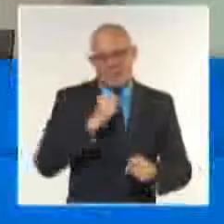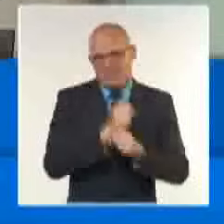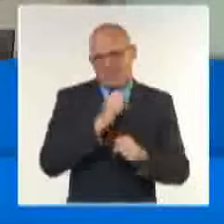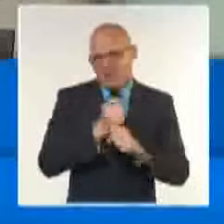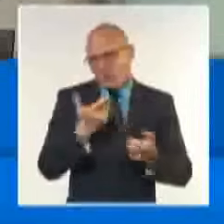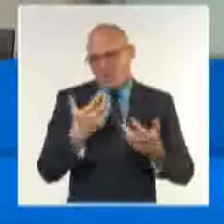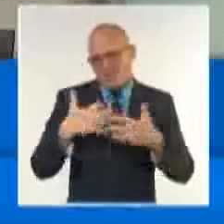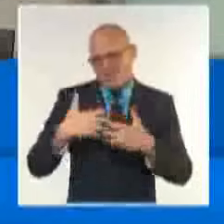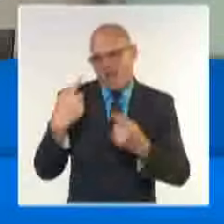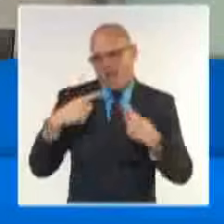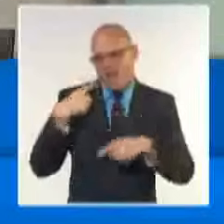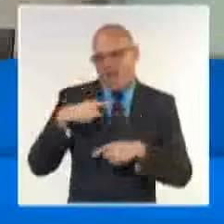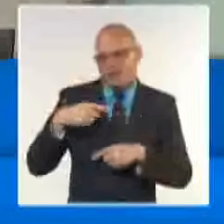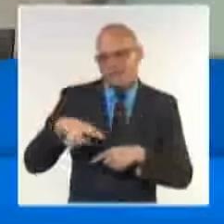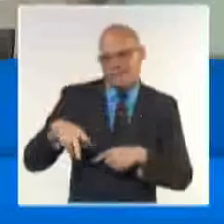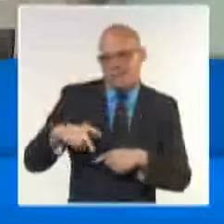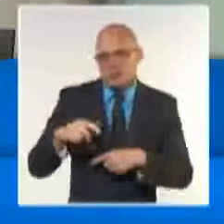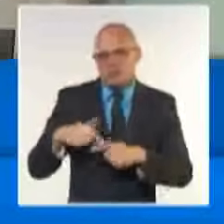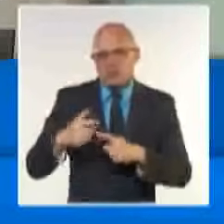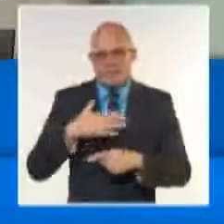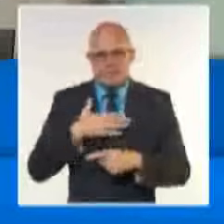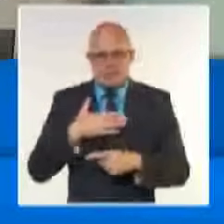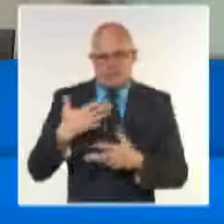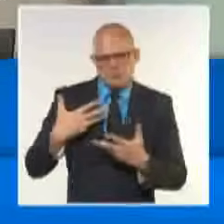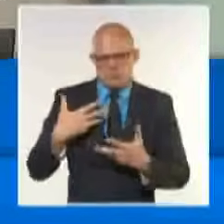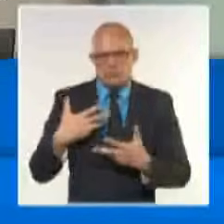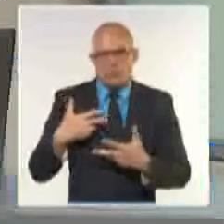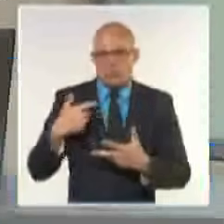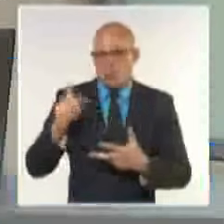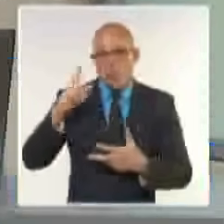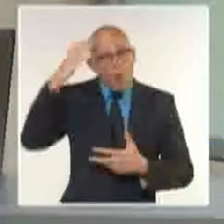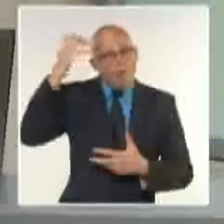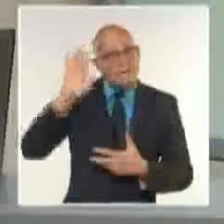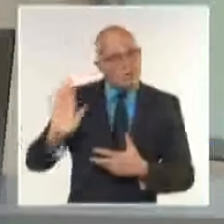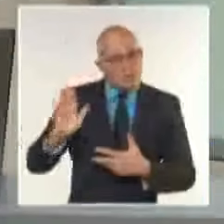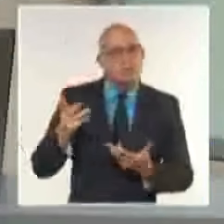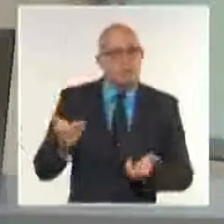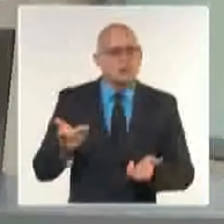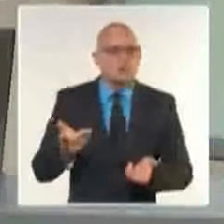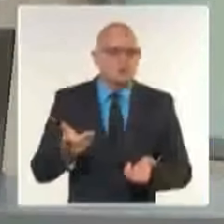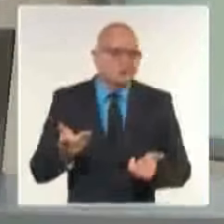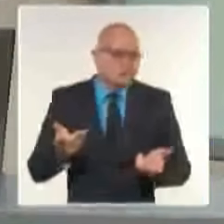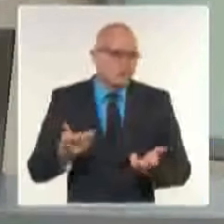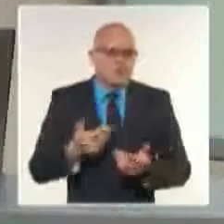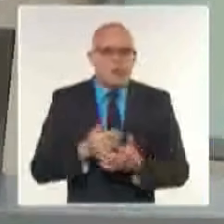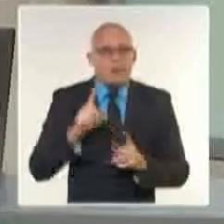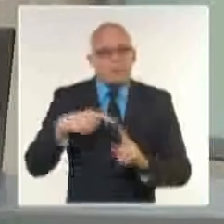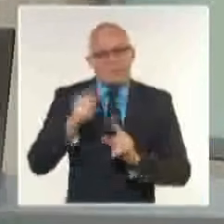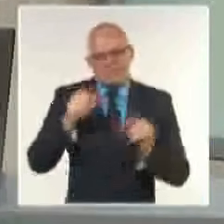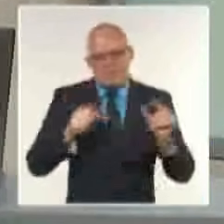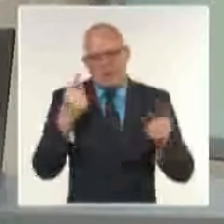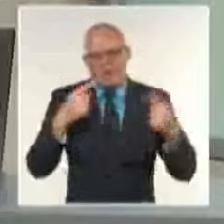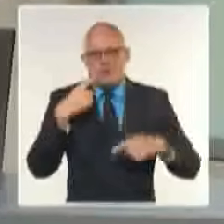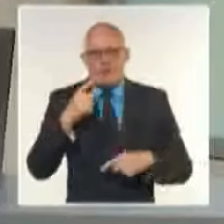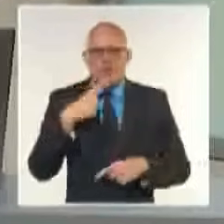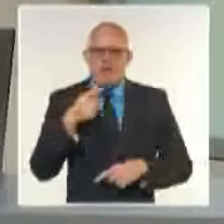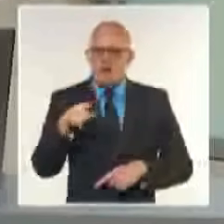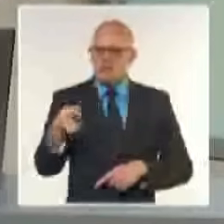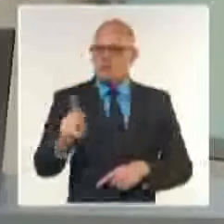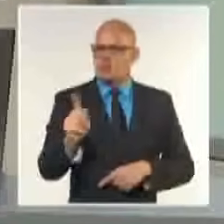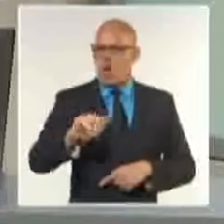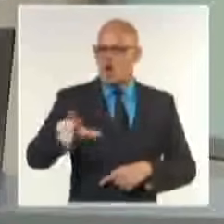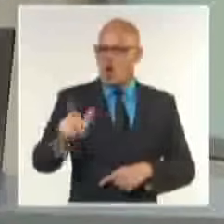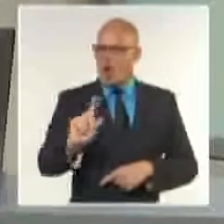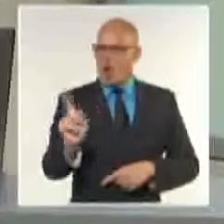pertenecen, el que los dilapida, el que además manifiesta una clara doble moral en su conducta, es alguien sobre el